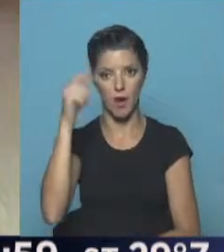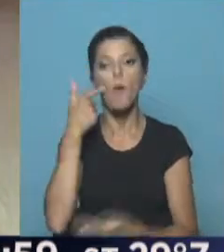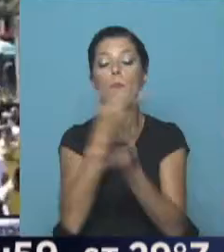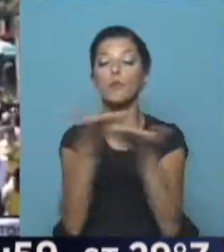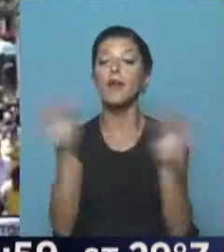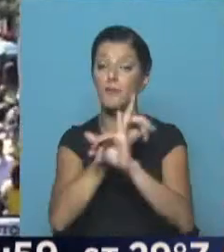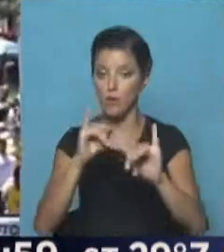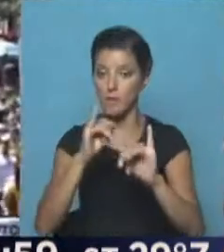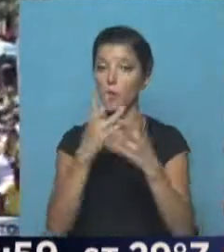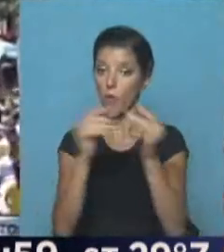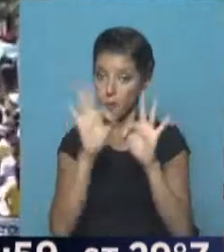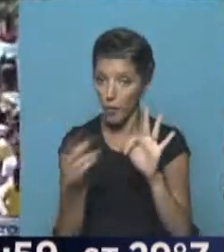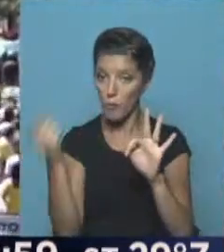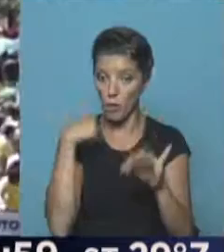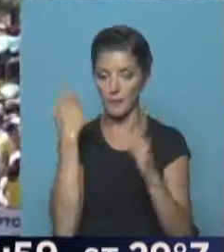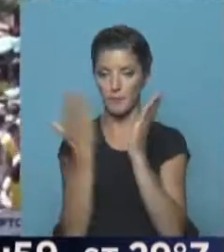comentamos